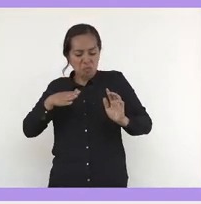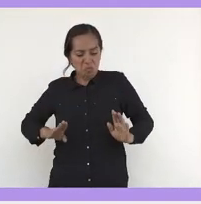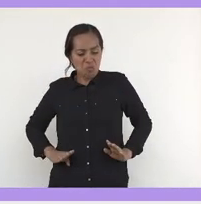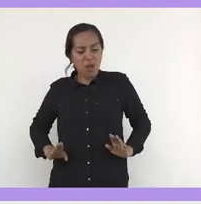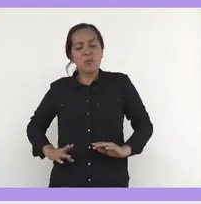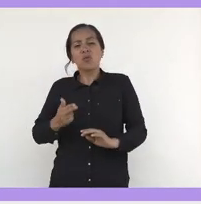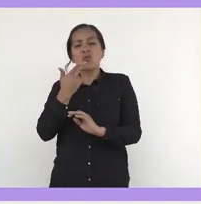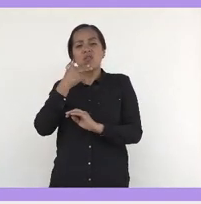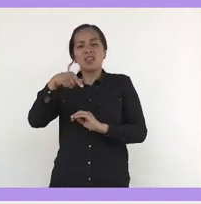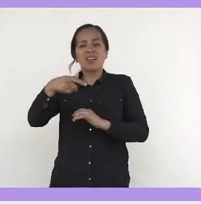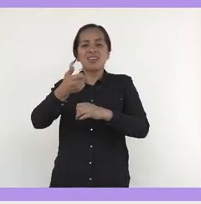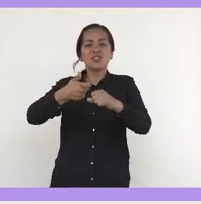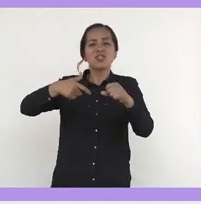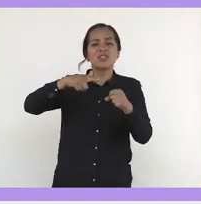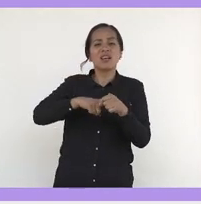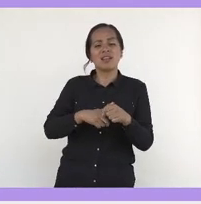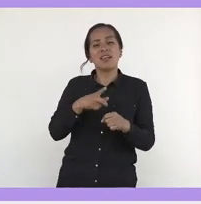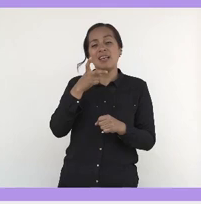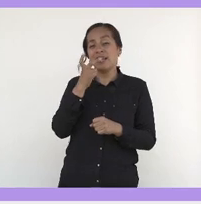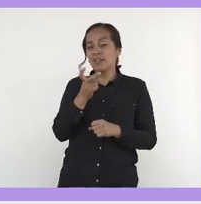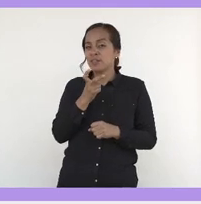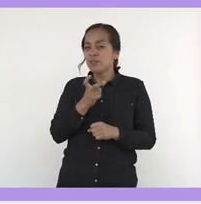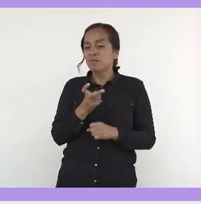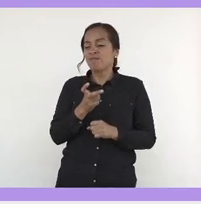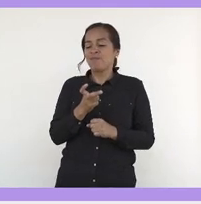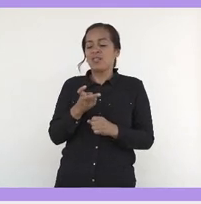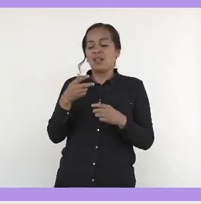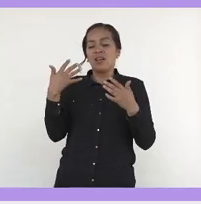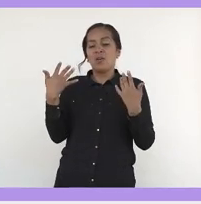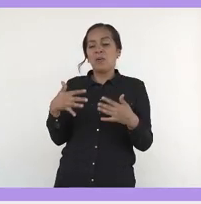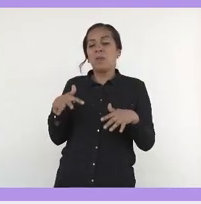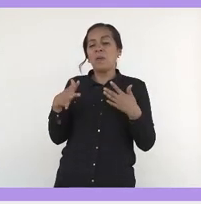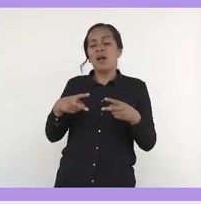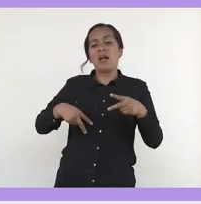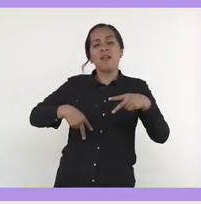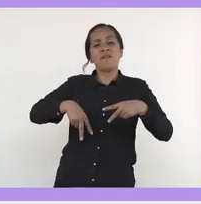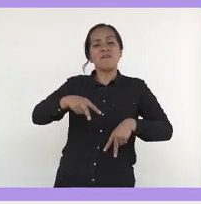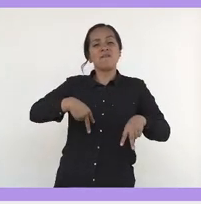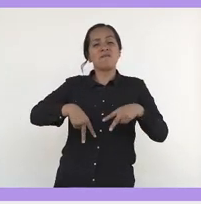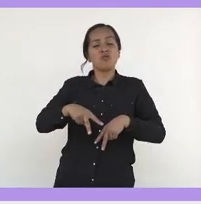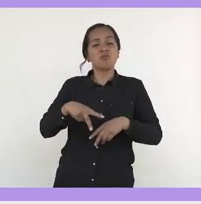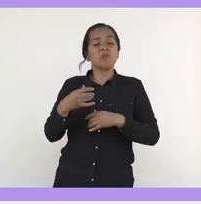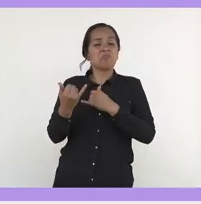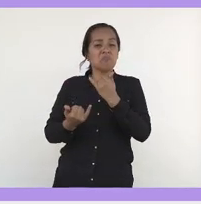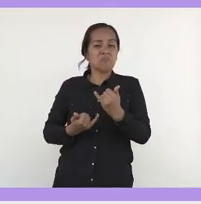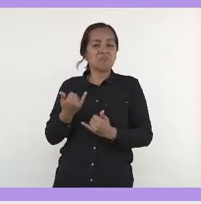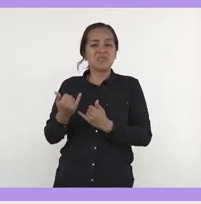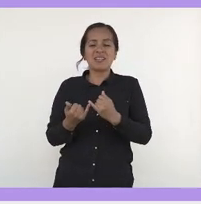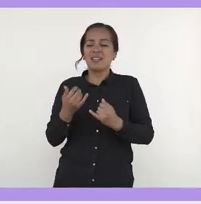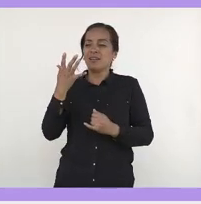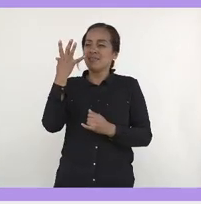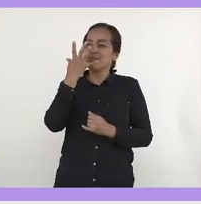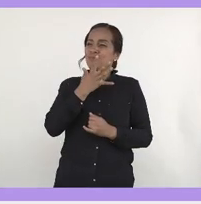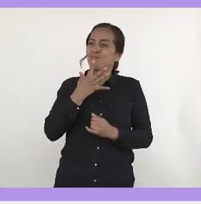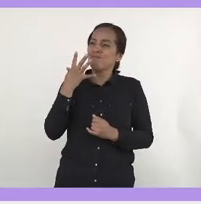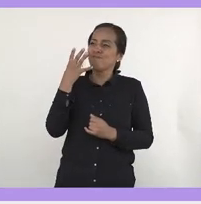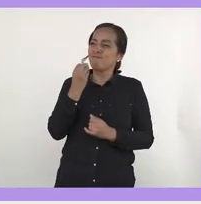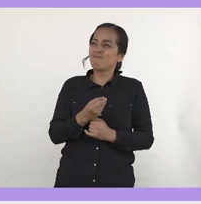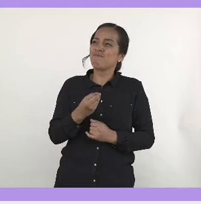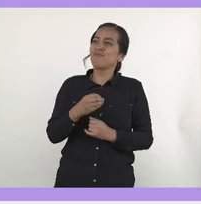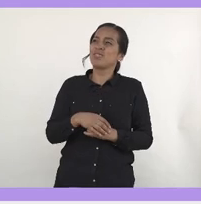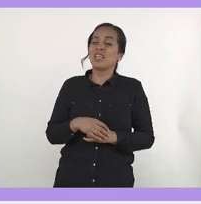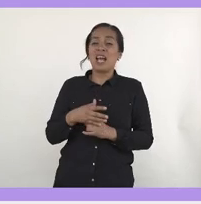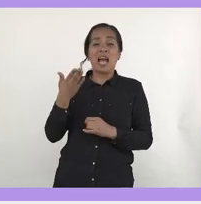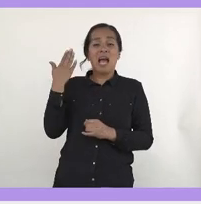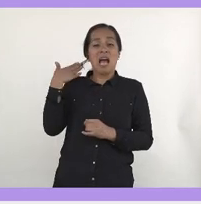en la sociedad Entonces en ese sentido para mí el fútbol ha sido un amor no a primera vista